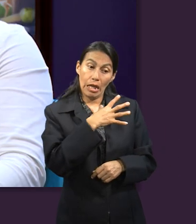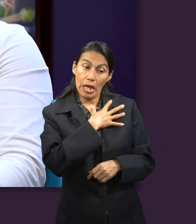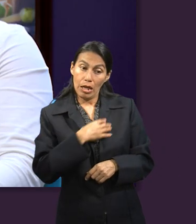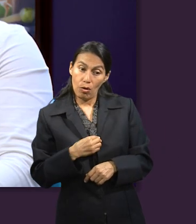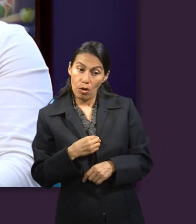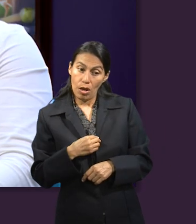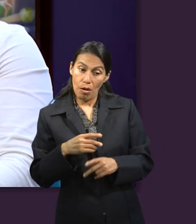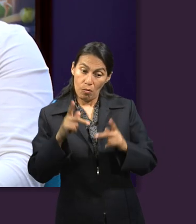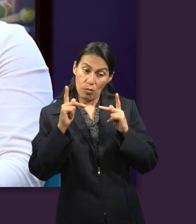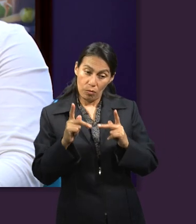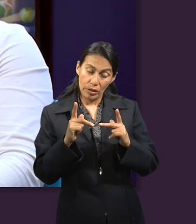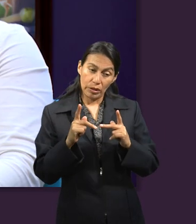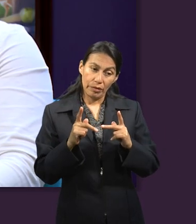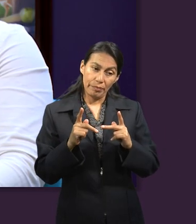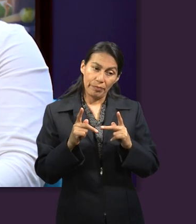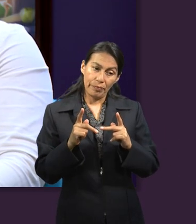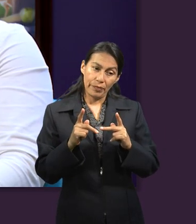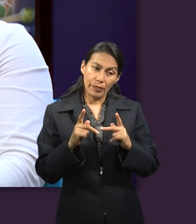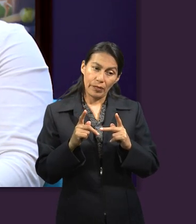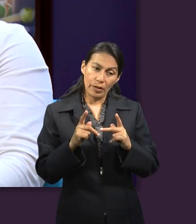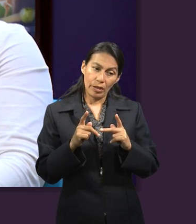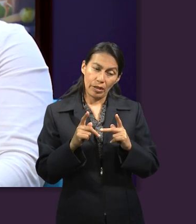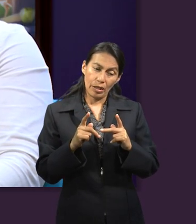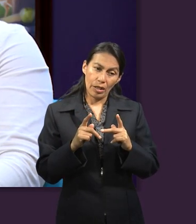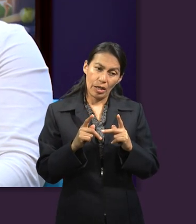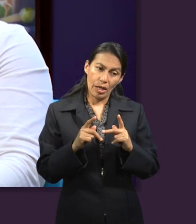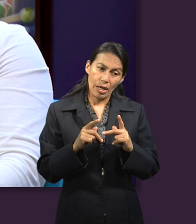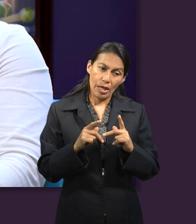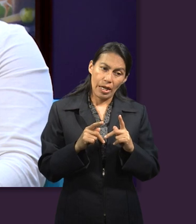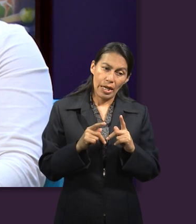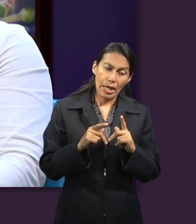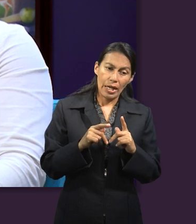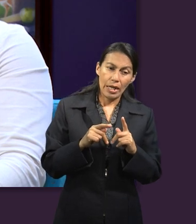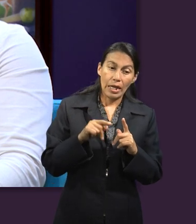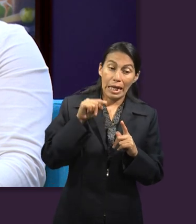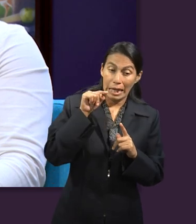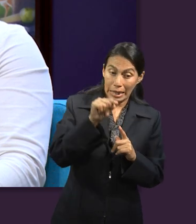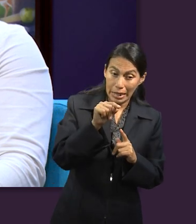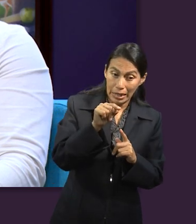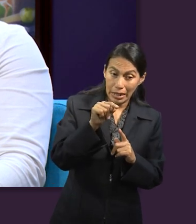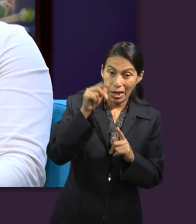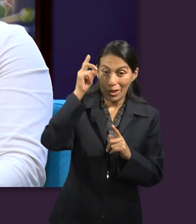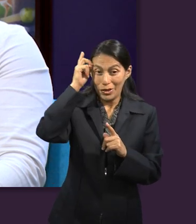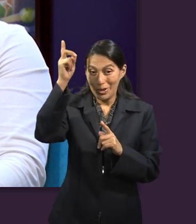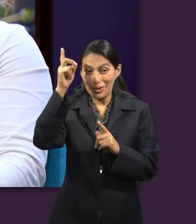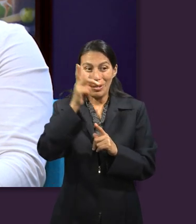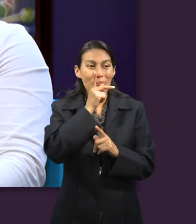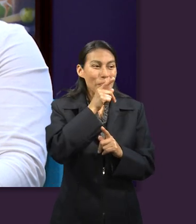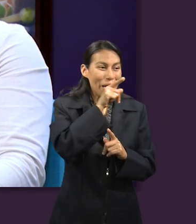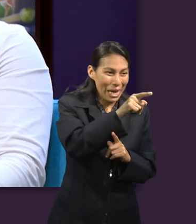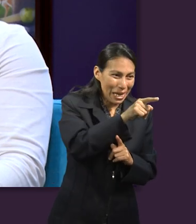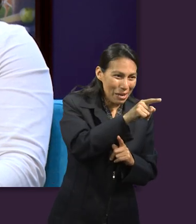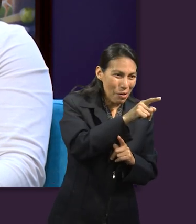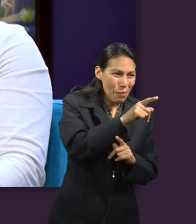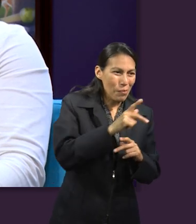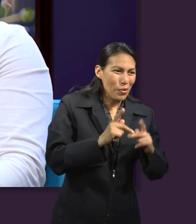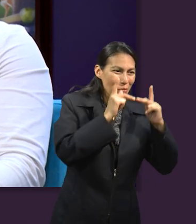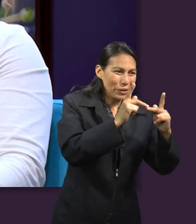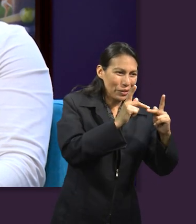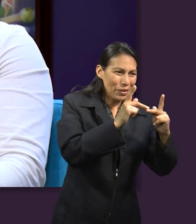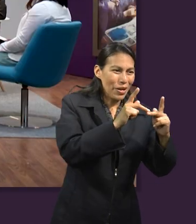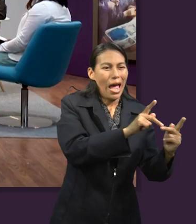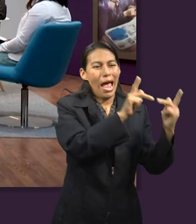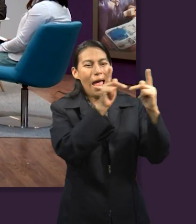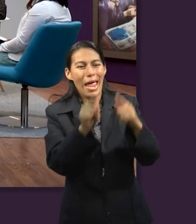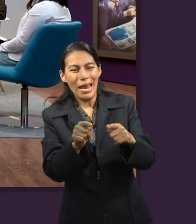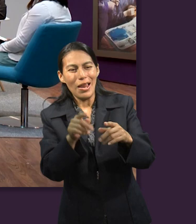era el hijo de la promesa y en él se iba a cumplir de alguna manera lo que dios le había prometido